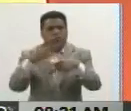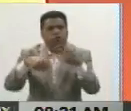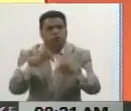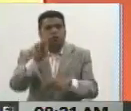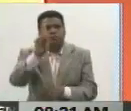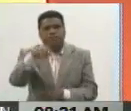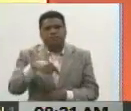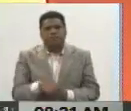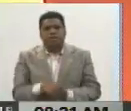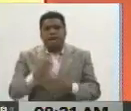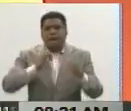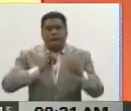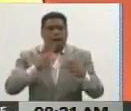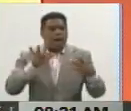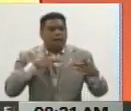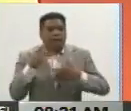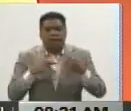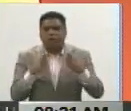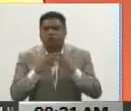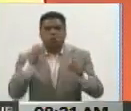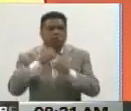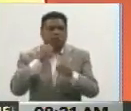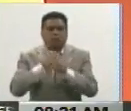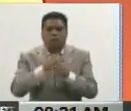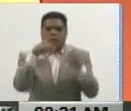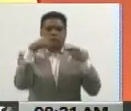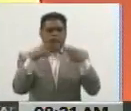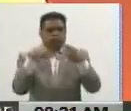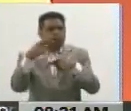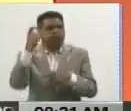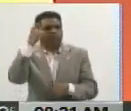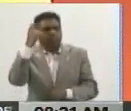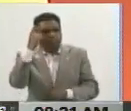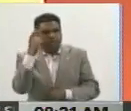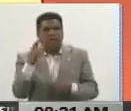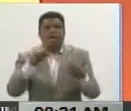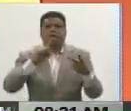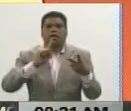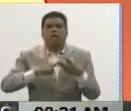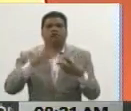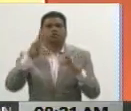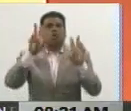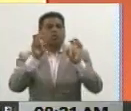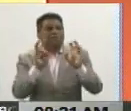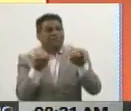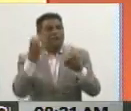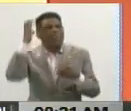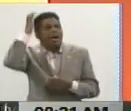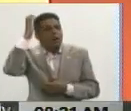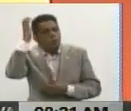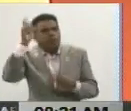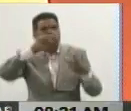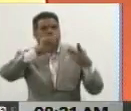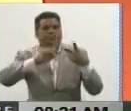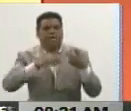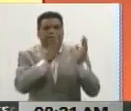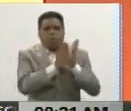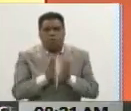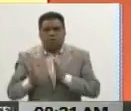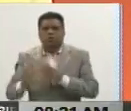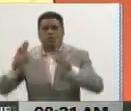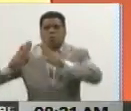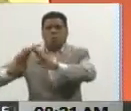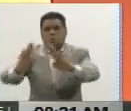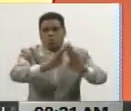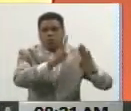mantienen activos en el trabajo cotidiano, ¿no? Que significa los temas de conciencia, los temas de organización de la comunidad